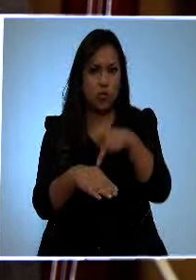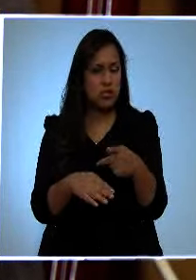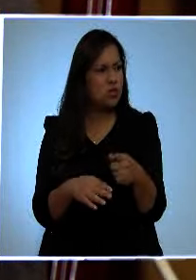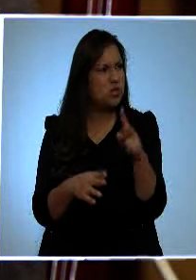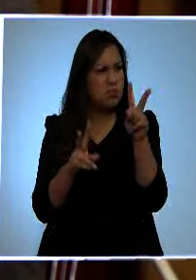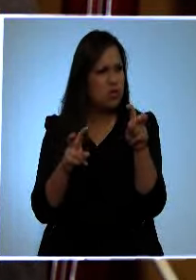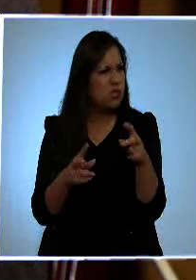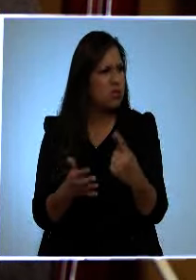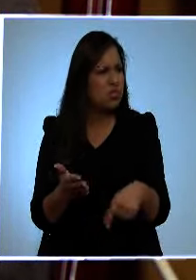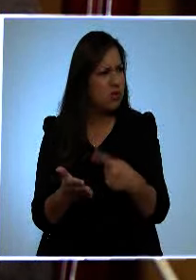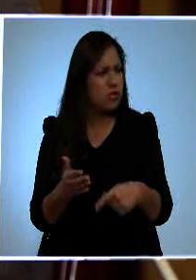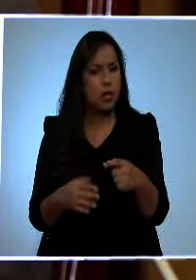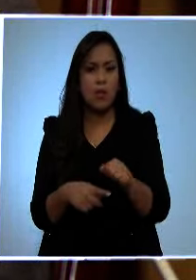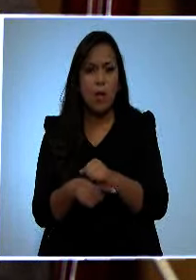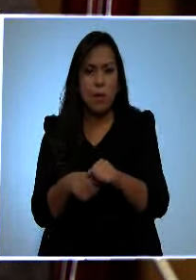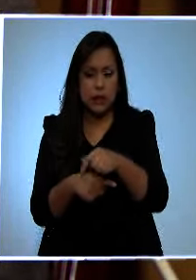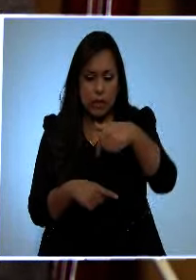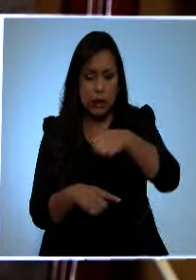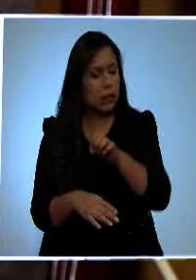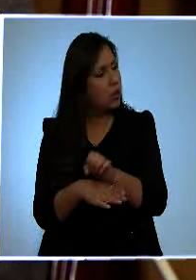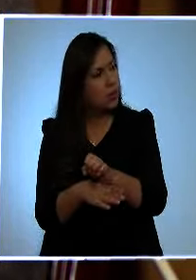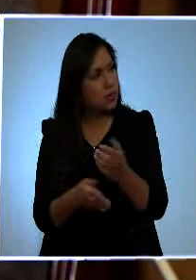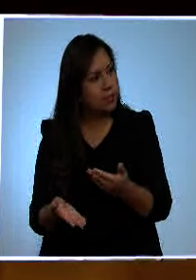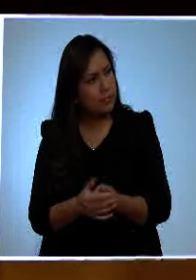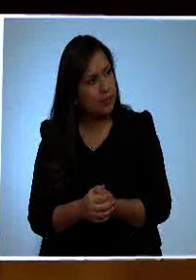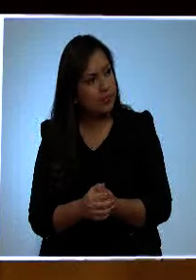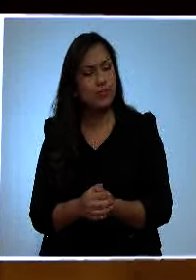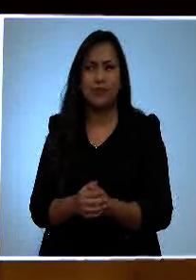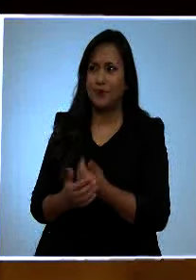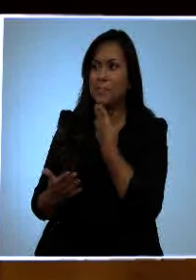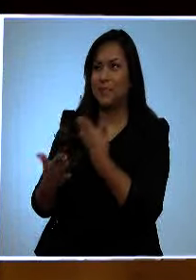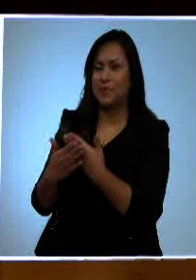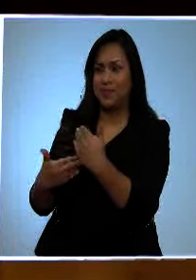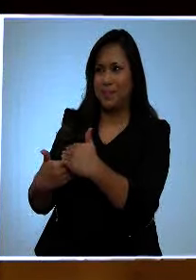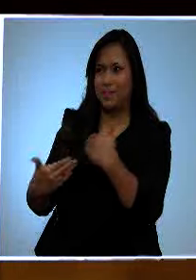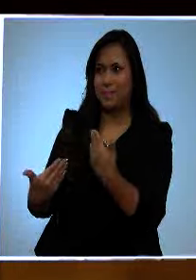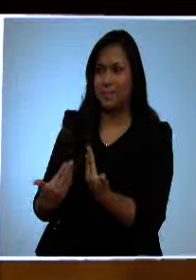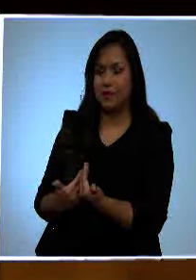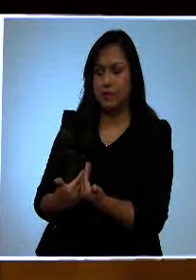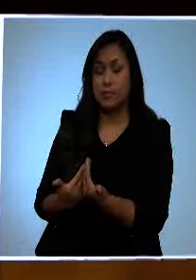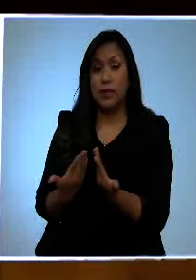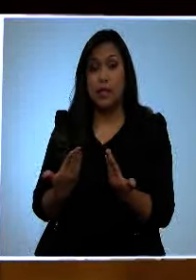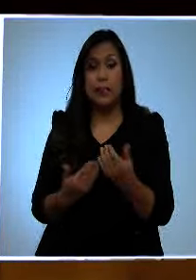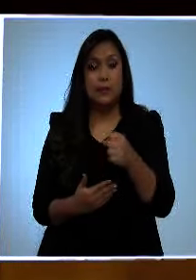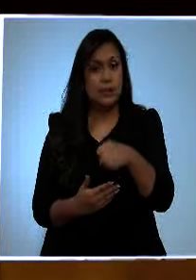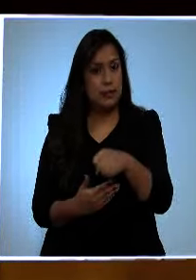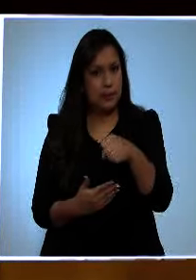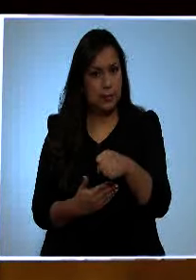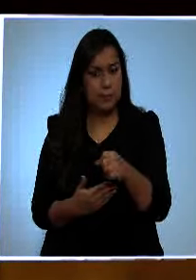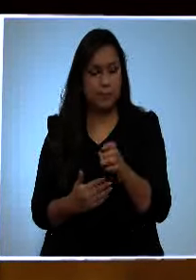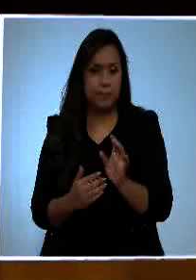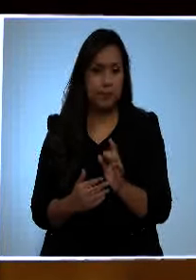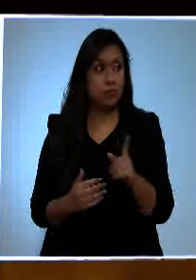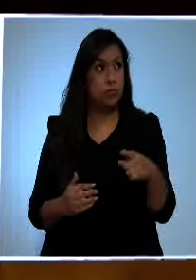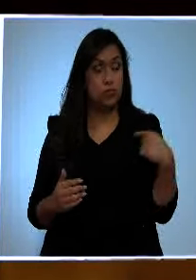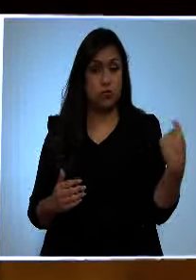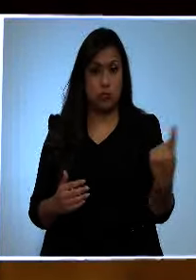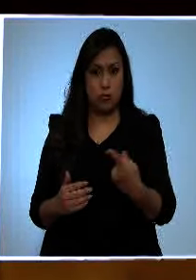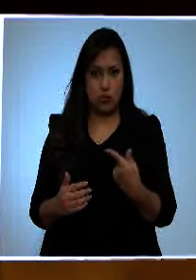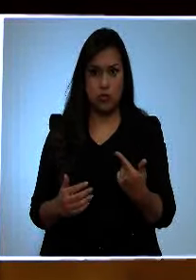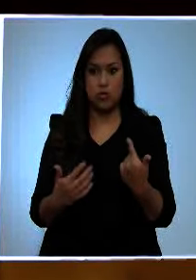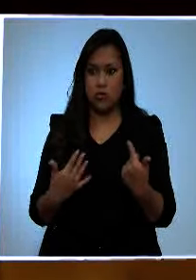cómo aplicarlos aquí en nuestro país bueno Muchas gracias por la invitación en realidad Cuando planteamos llevar a cabo